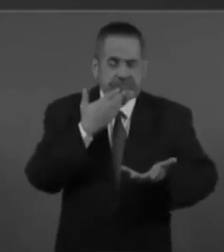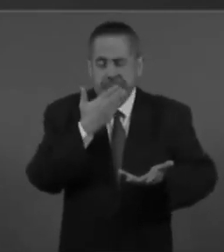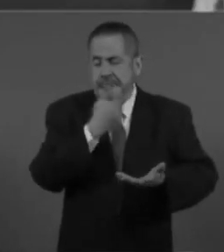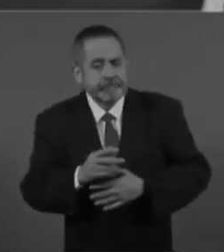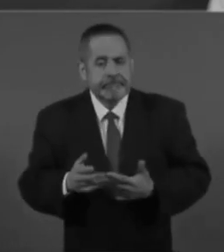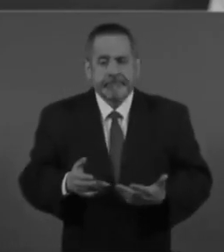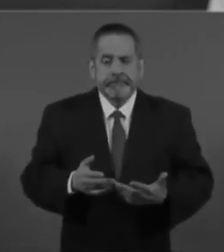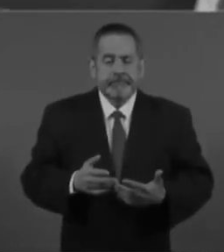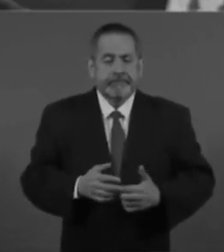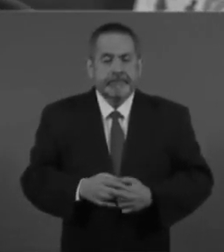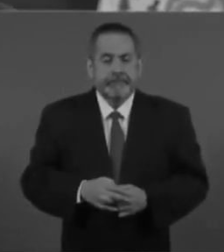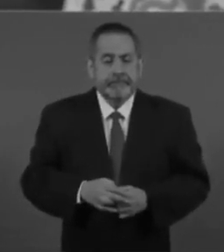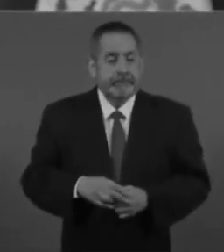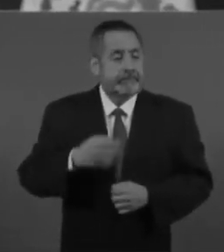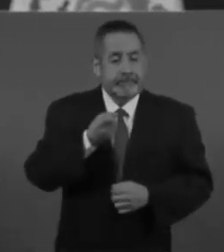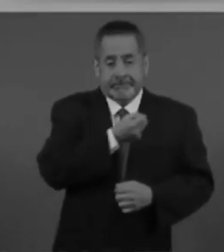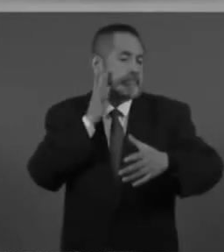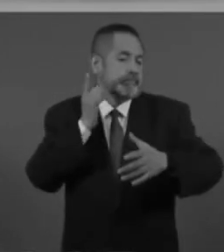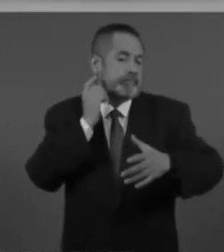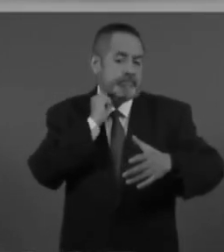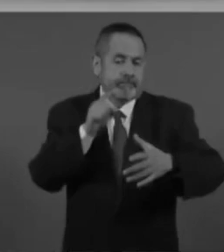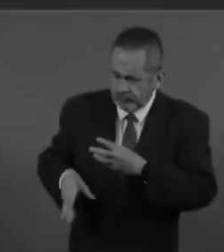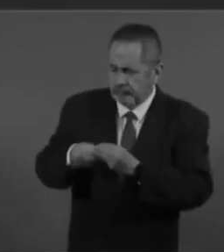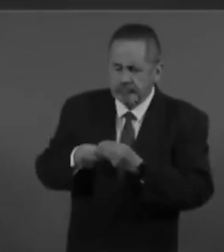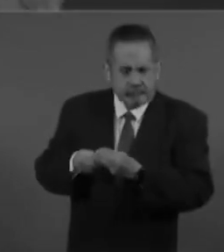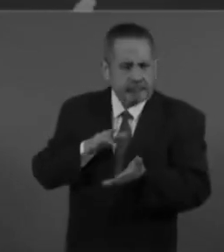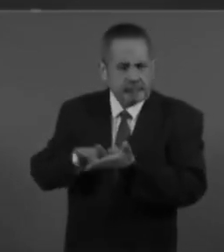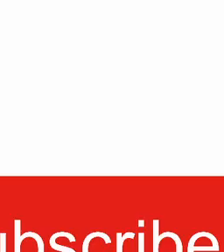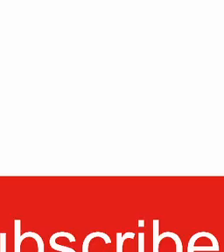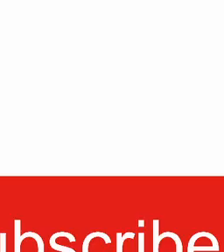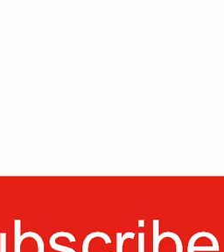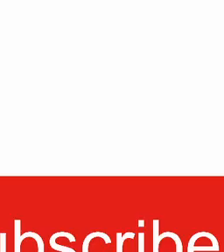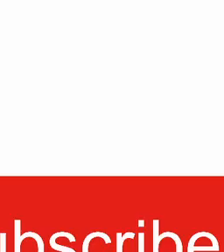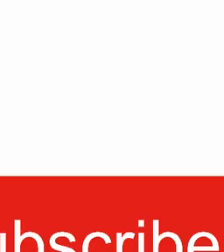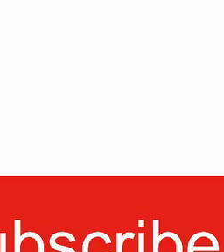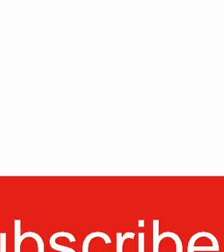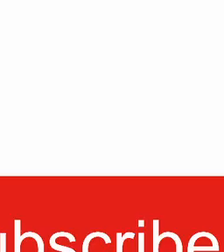Incluso hasta los representantes del Congreso se sumaron y estaban de acuerdo.